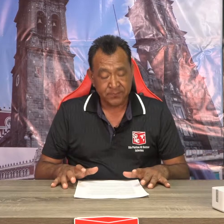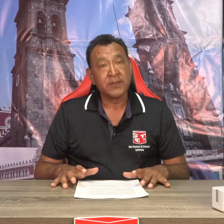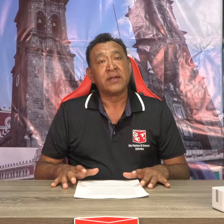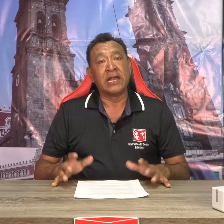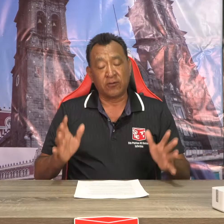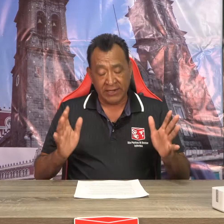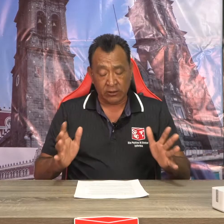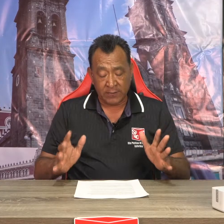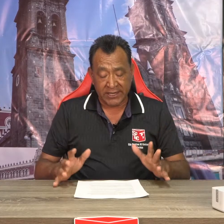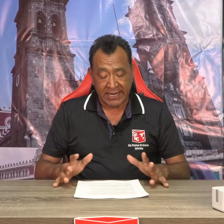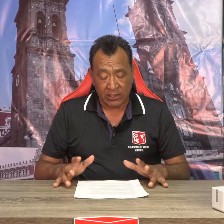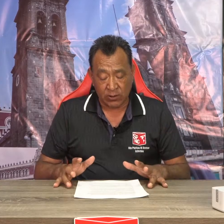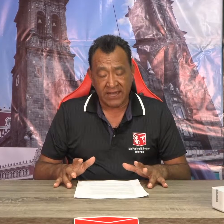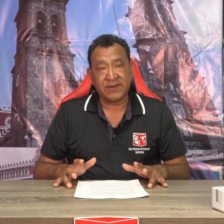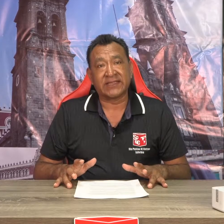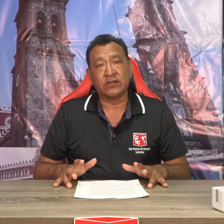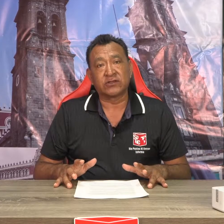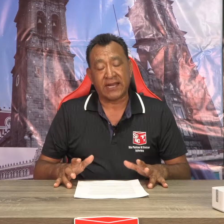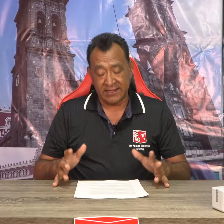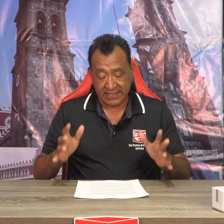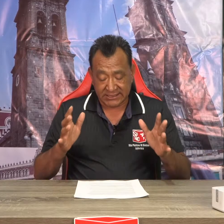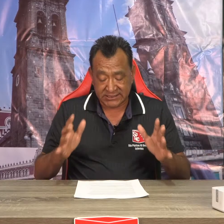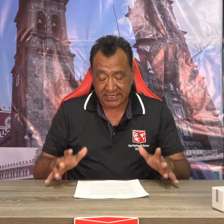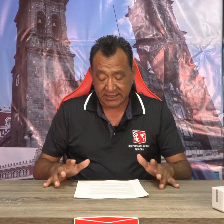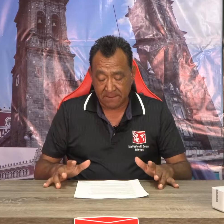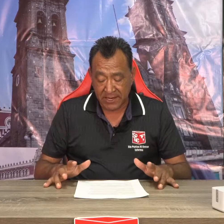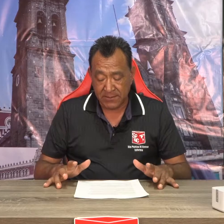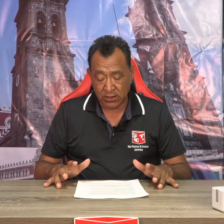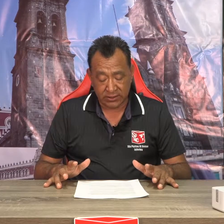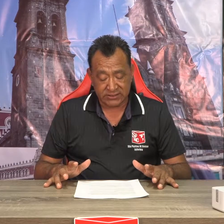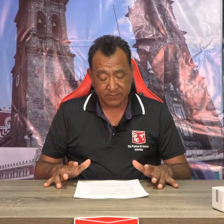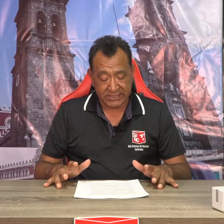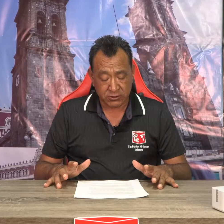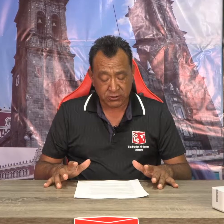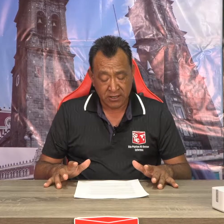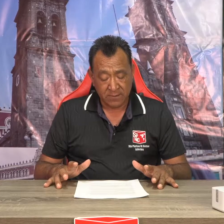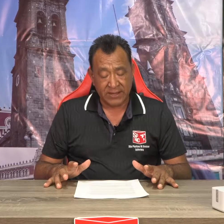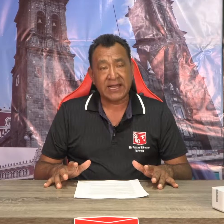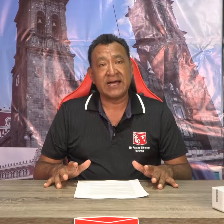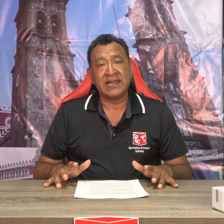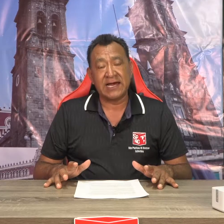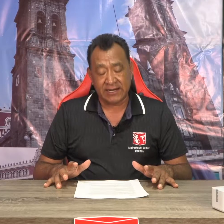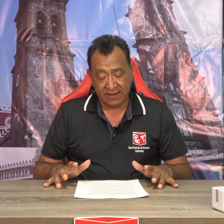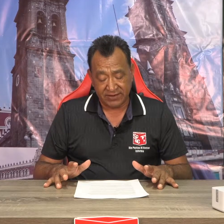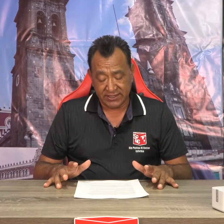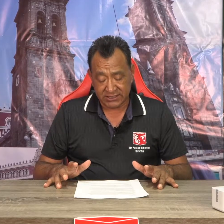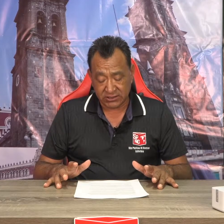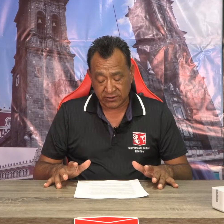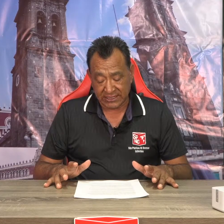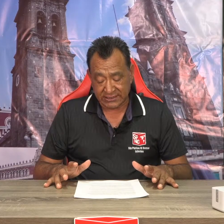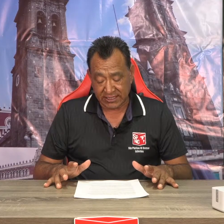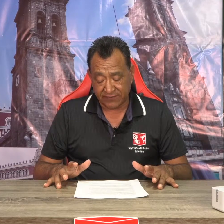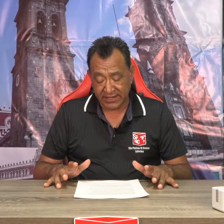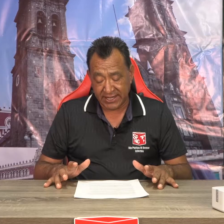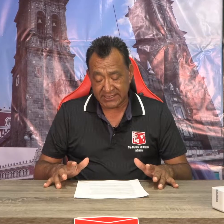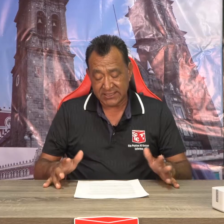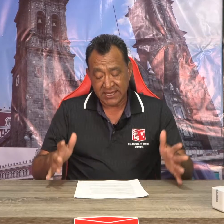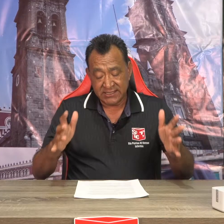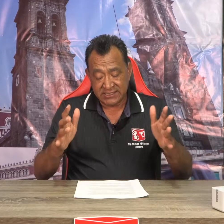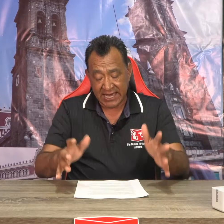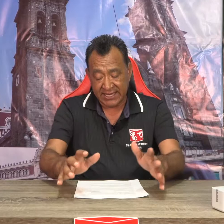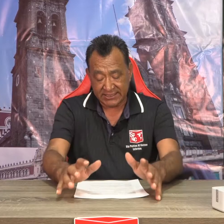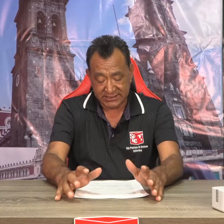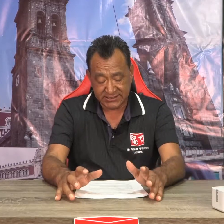2023. El gobierno mexicano ha invertido 37 mil millones de pesos para la rehabilitación de las 6